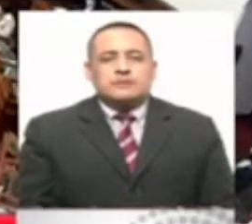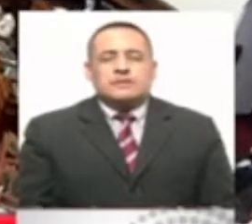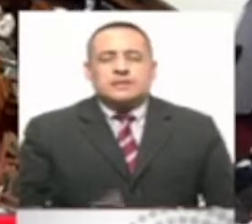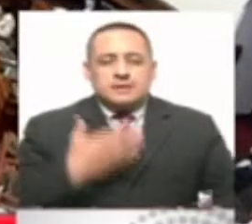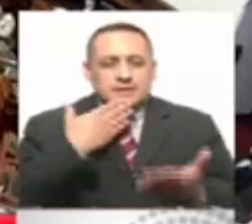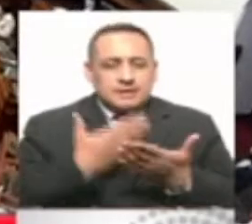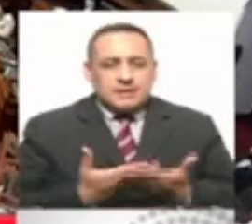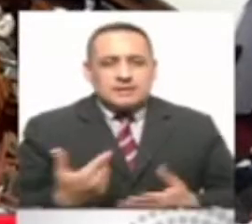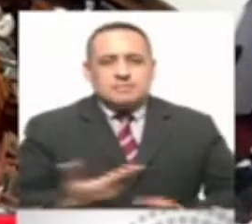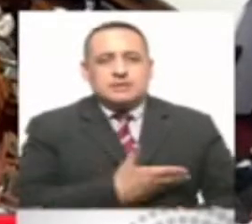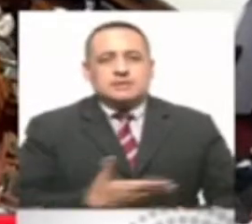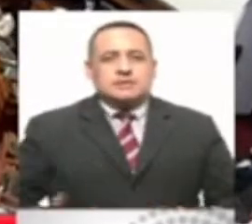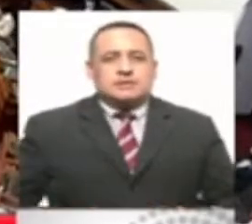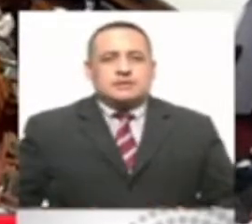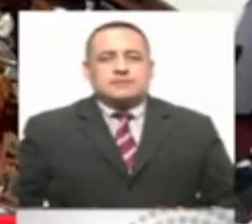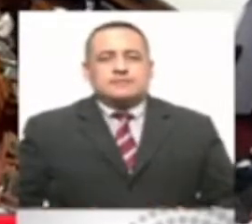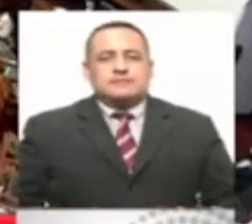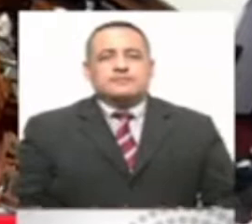Gracias, presidenta.